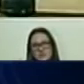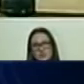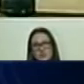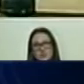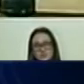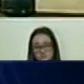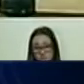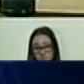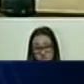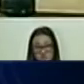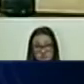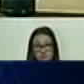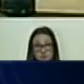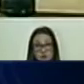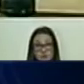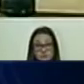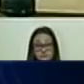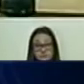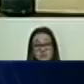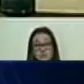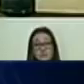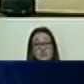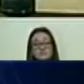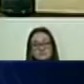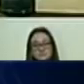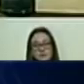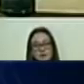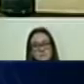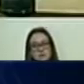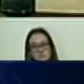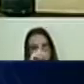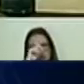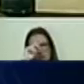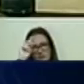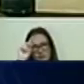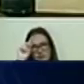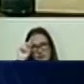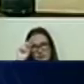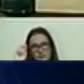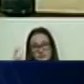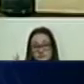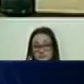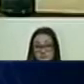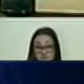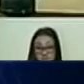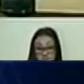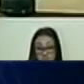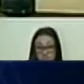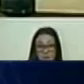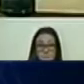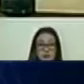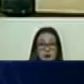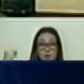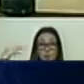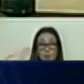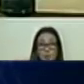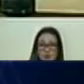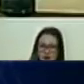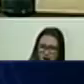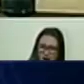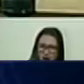venezolano, y se fue a Madrid. Y cuando llegó allá tenía que pagar la luz bien